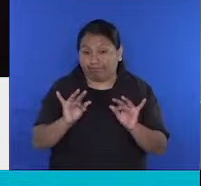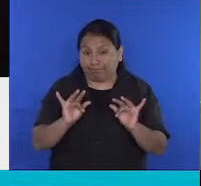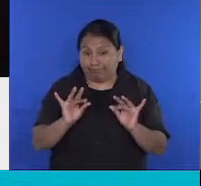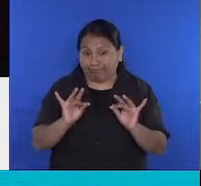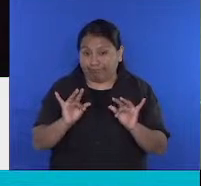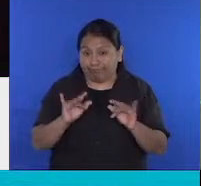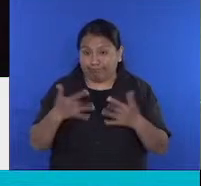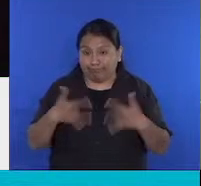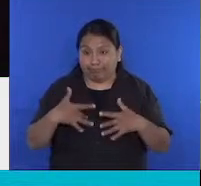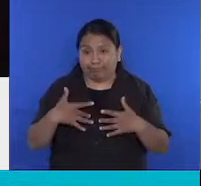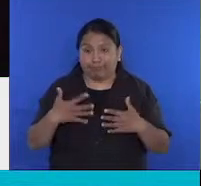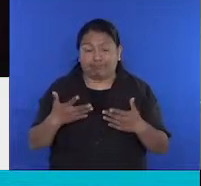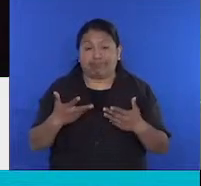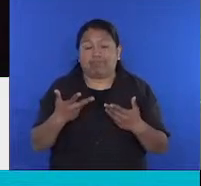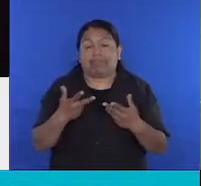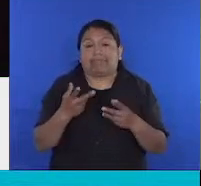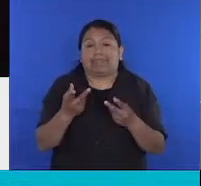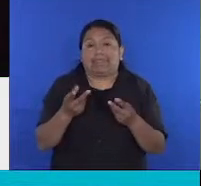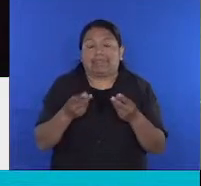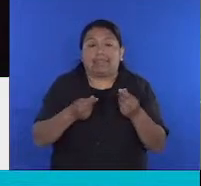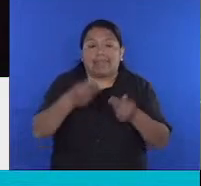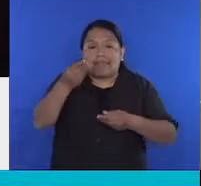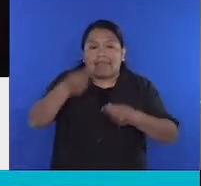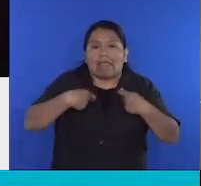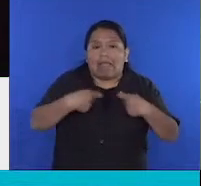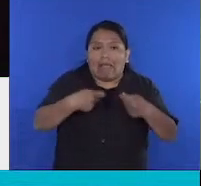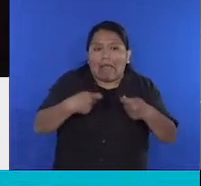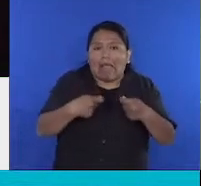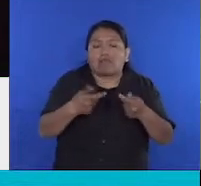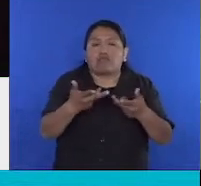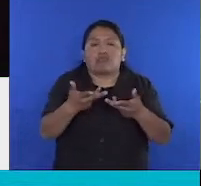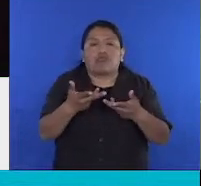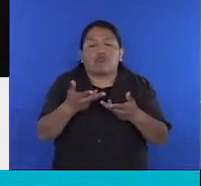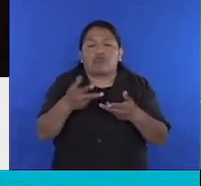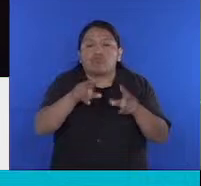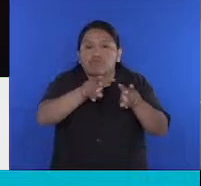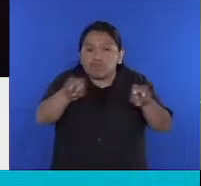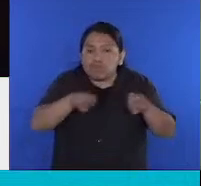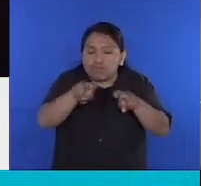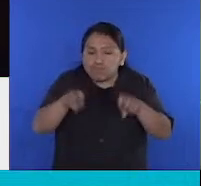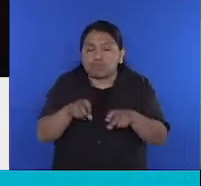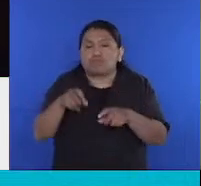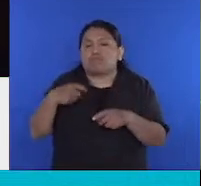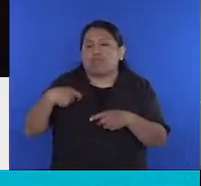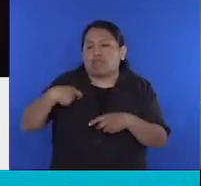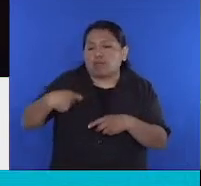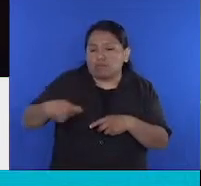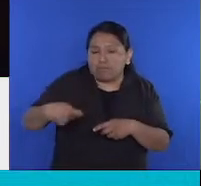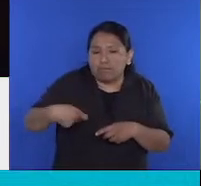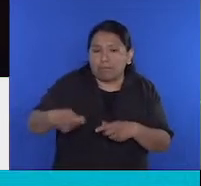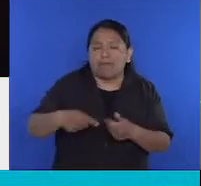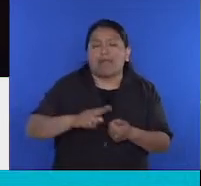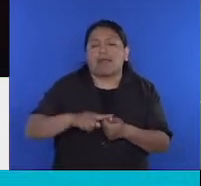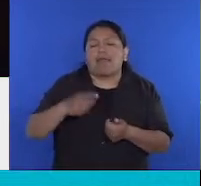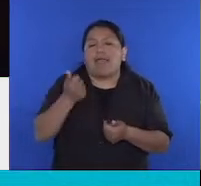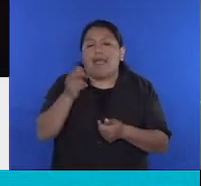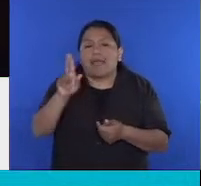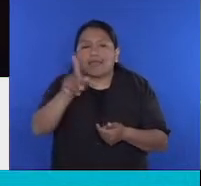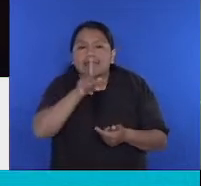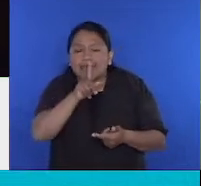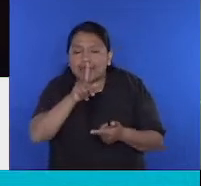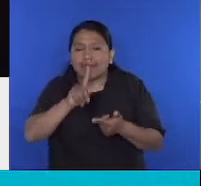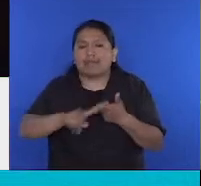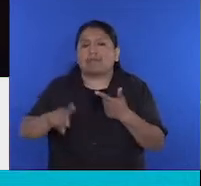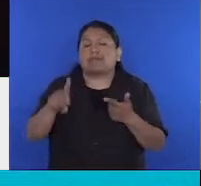recupero de gastos de prepagas, de ART, de compañías de